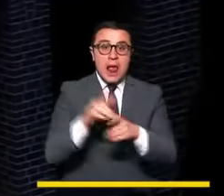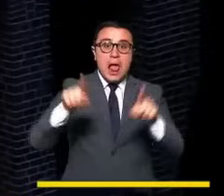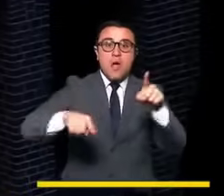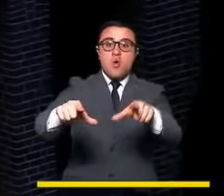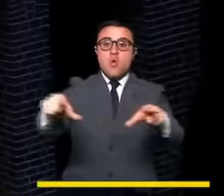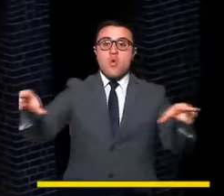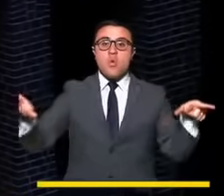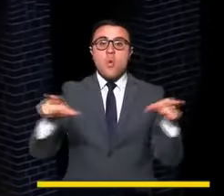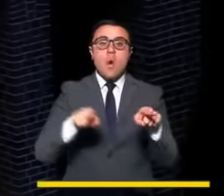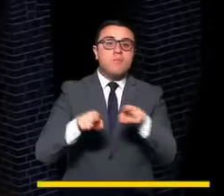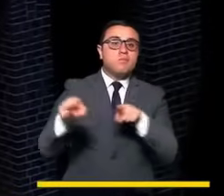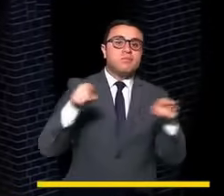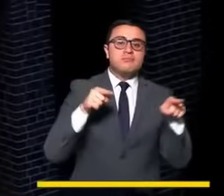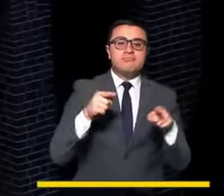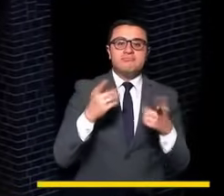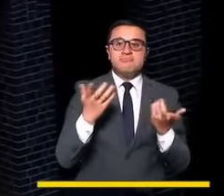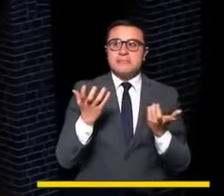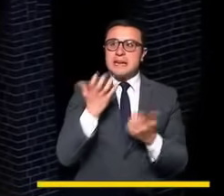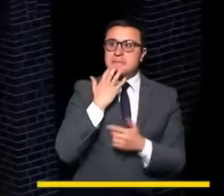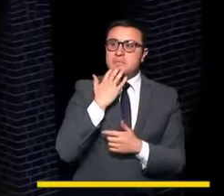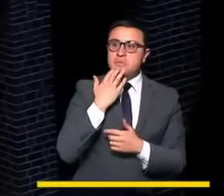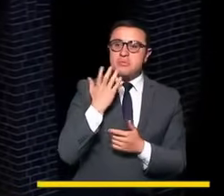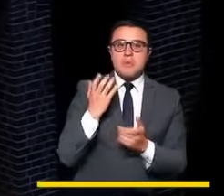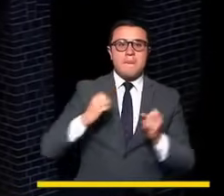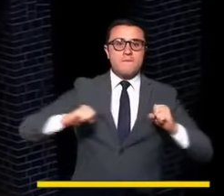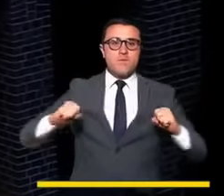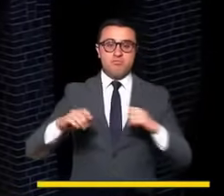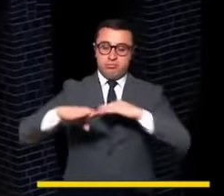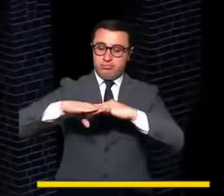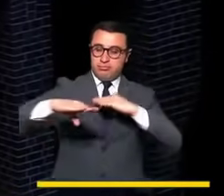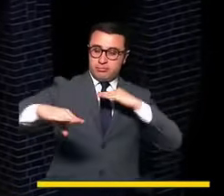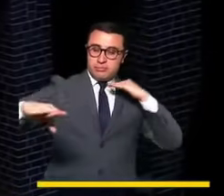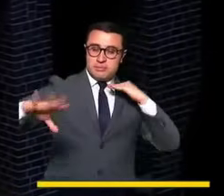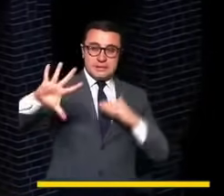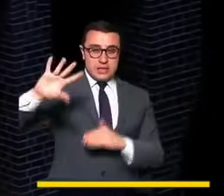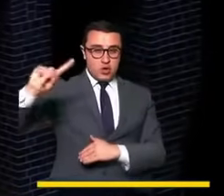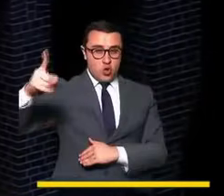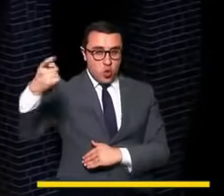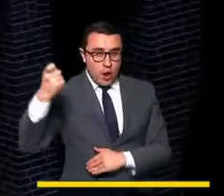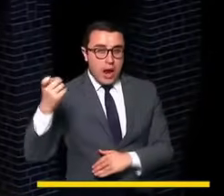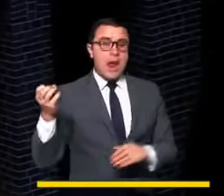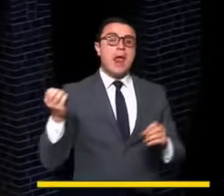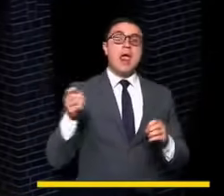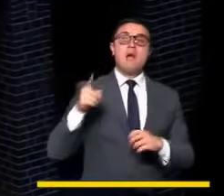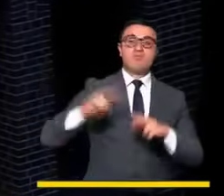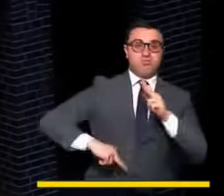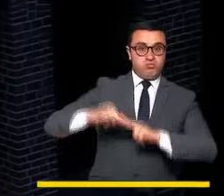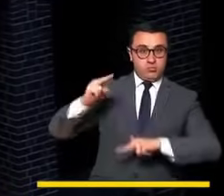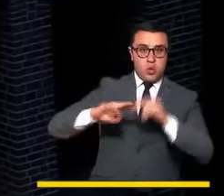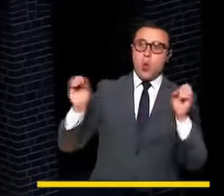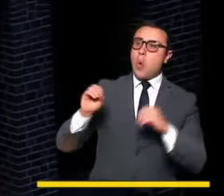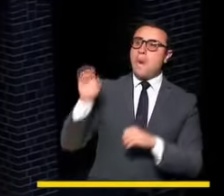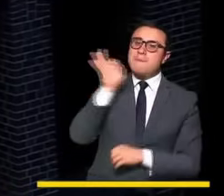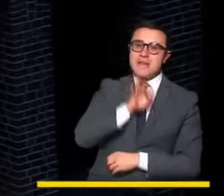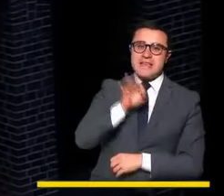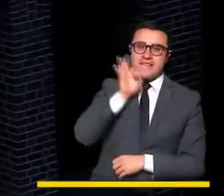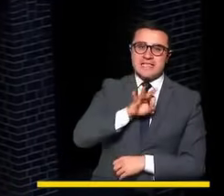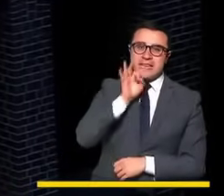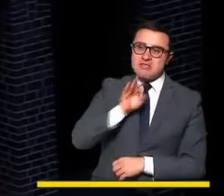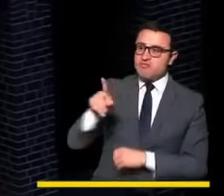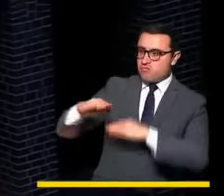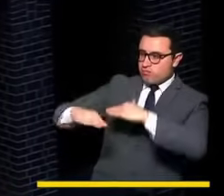Efectivamente, lo que se ha hecho es 5G en norte de la Sabana, en la salida de Villavicencio. Se ha hecho 5G saliendo hacia Río